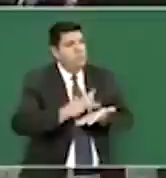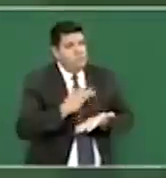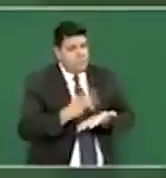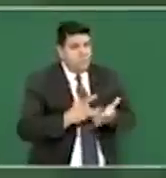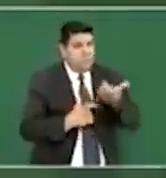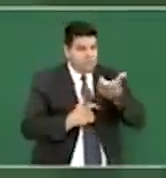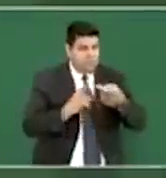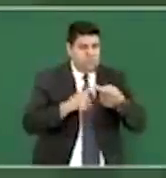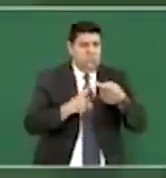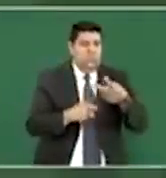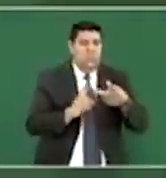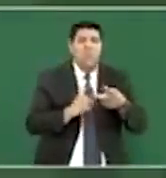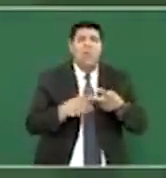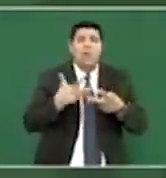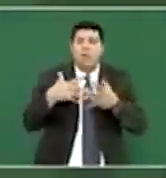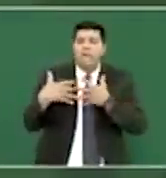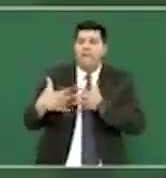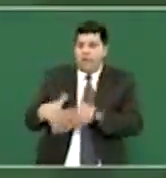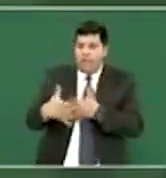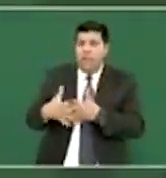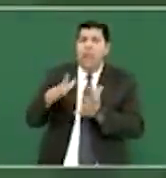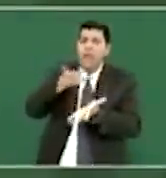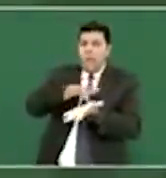son contratados para